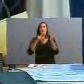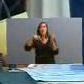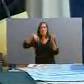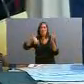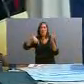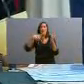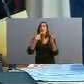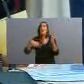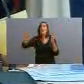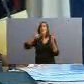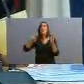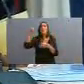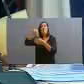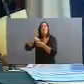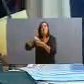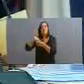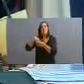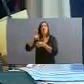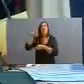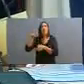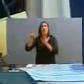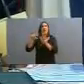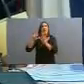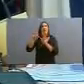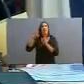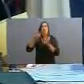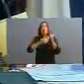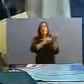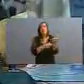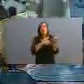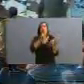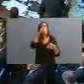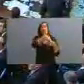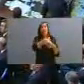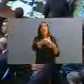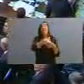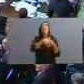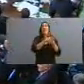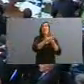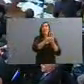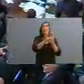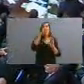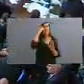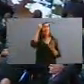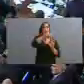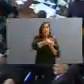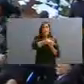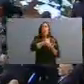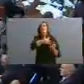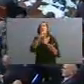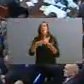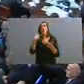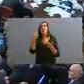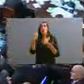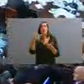Poder Legislativo, en el inciso Q, y en el R, a los jubilados de ambos poderes del pago a